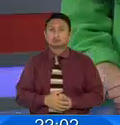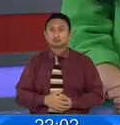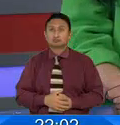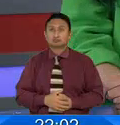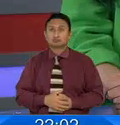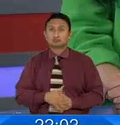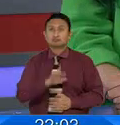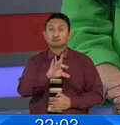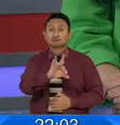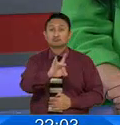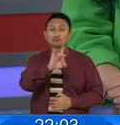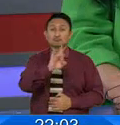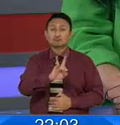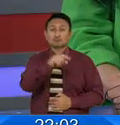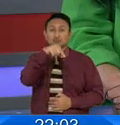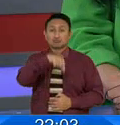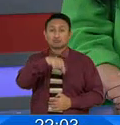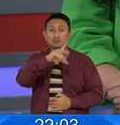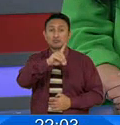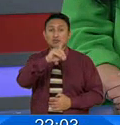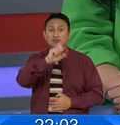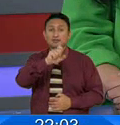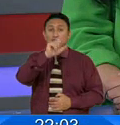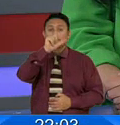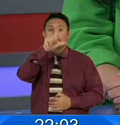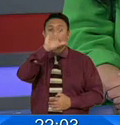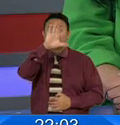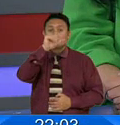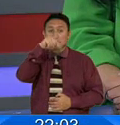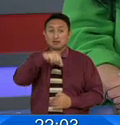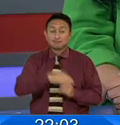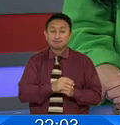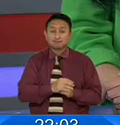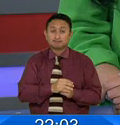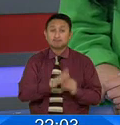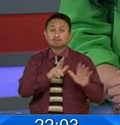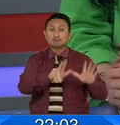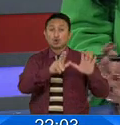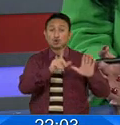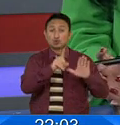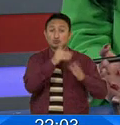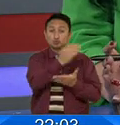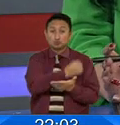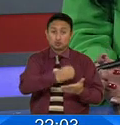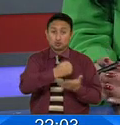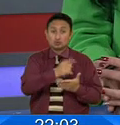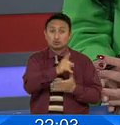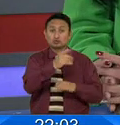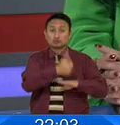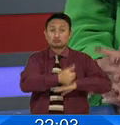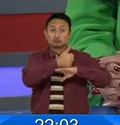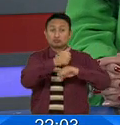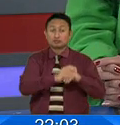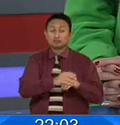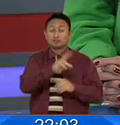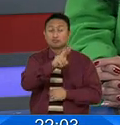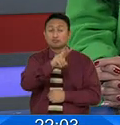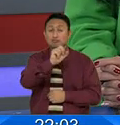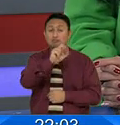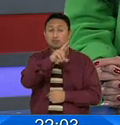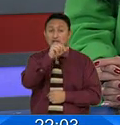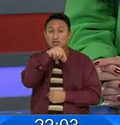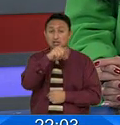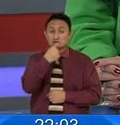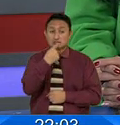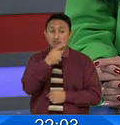8 casos de la variante Delta de COVID-19 están en la provincia del Oro. Allí, el gobernador Francisco Vera indicó que los